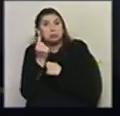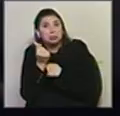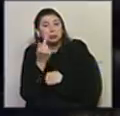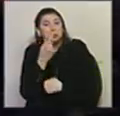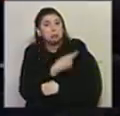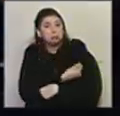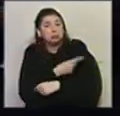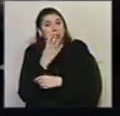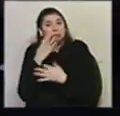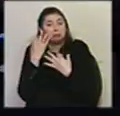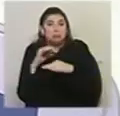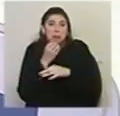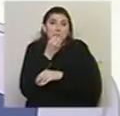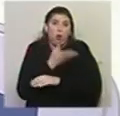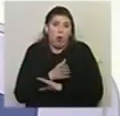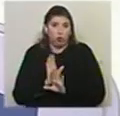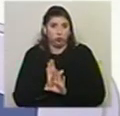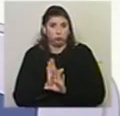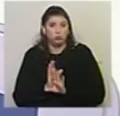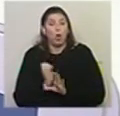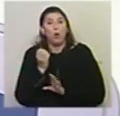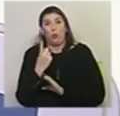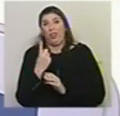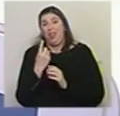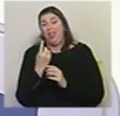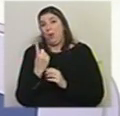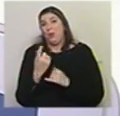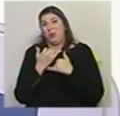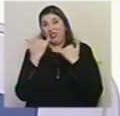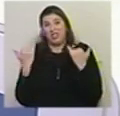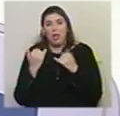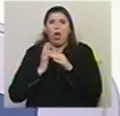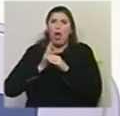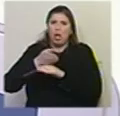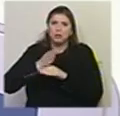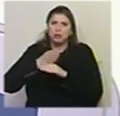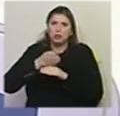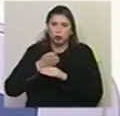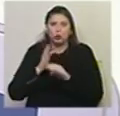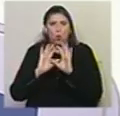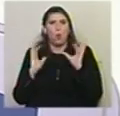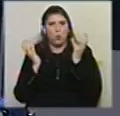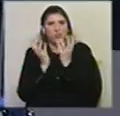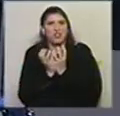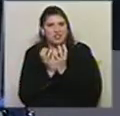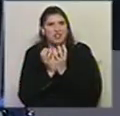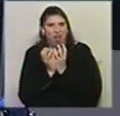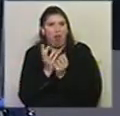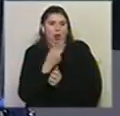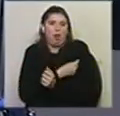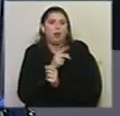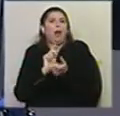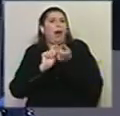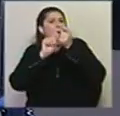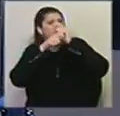sustentable. ¿Por qué? Porque un día, frente al gran tema del acceso universal a la inmunización, que fue lo que cambió la historia y cambió